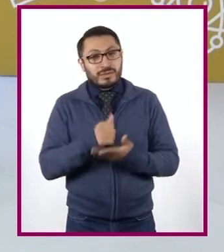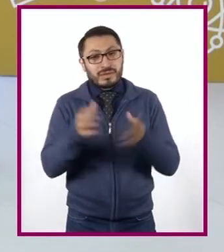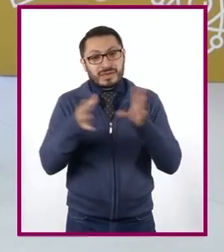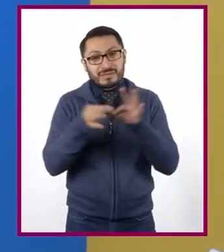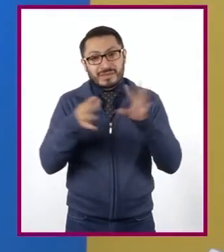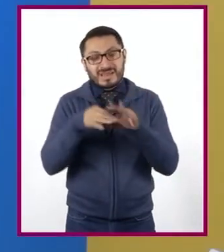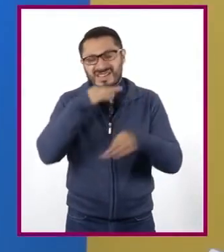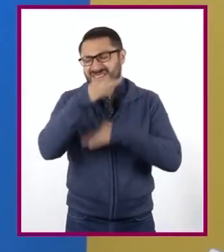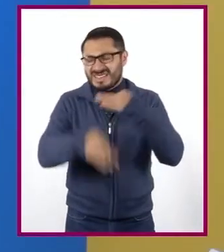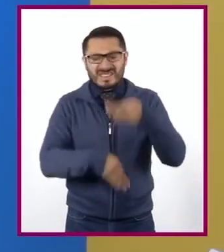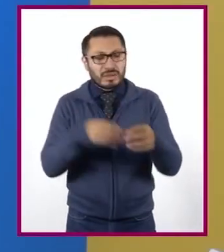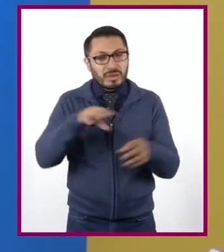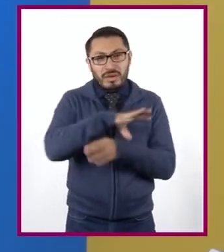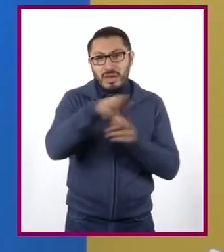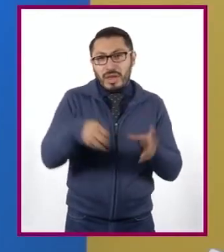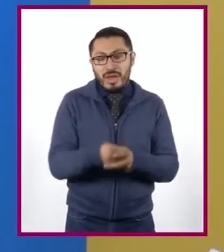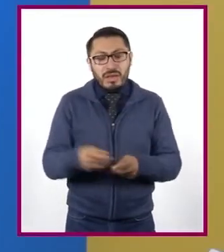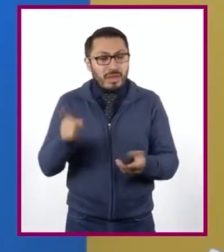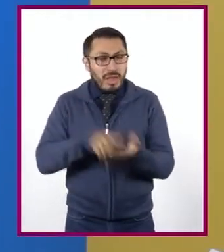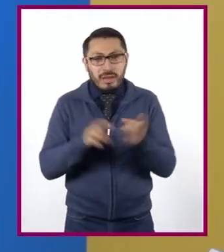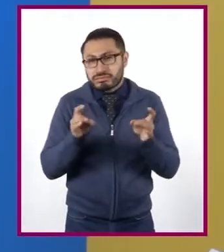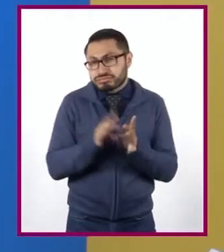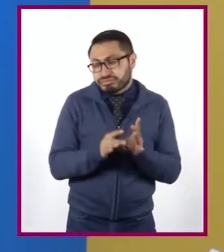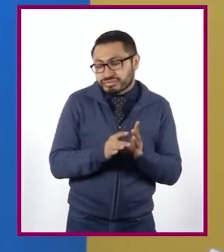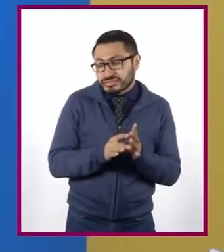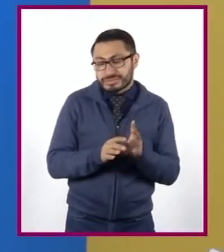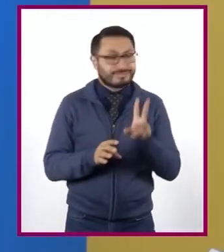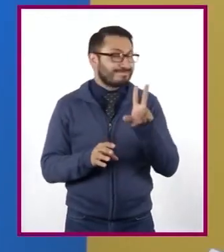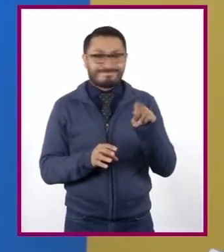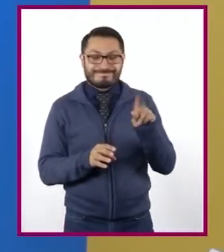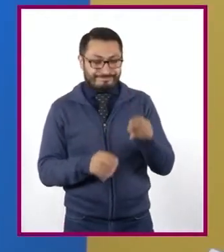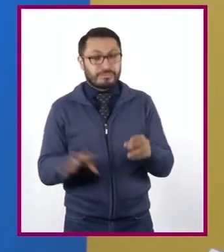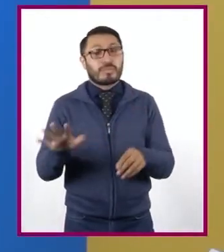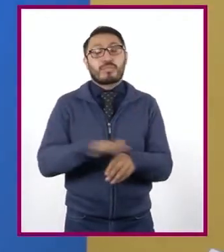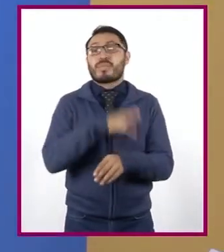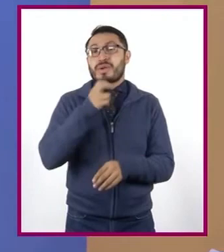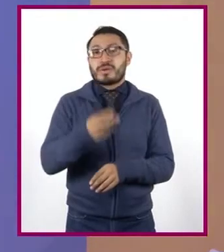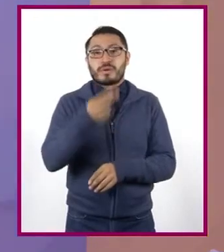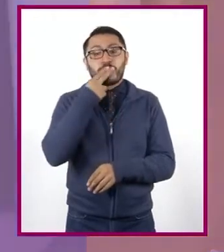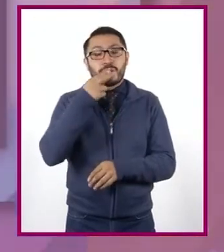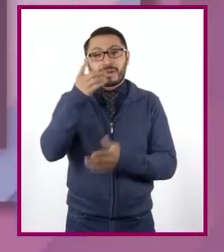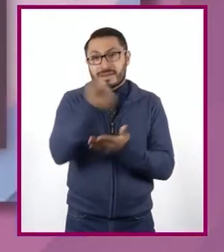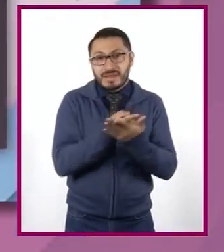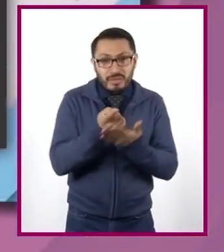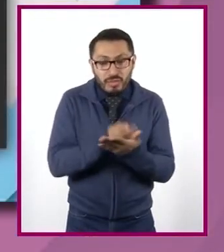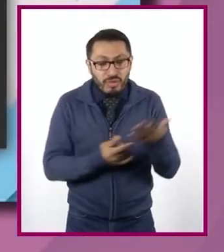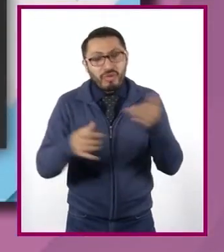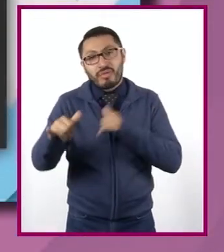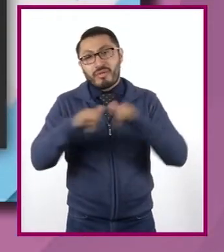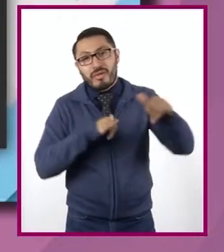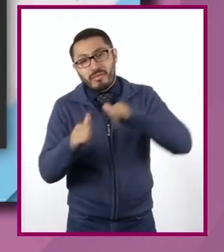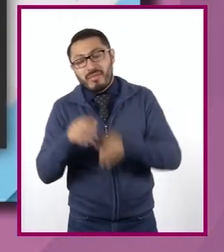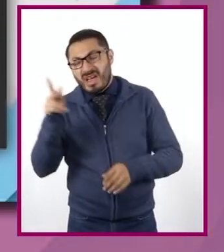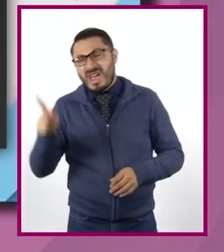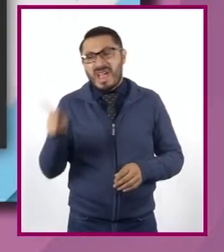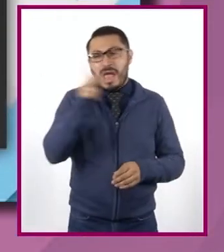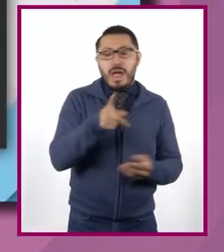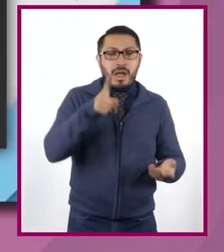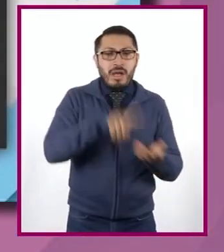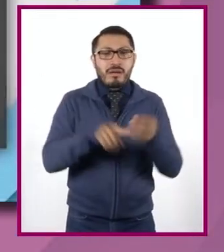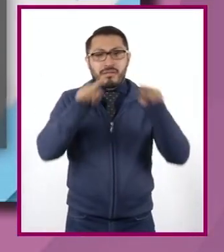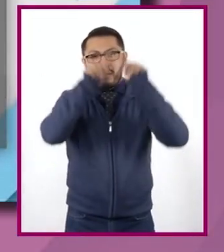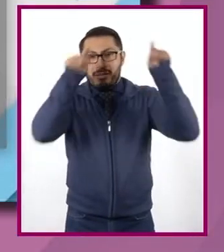fenómeno. Así es, por eso se utilizan maquetas, dibujos, mapas, simulaciones en